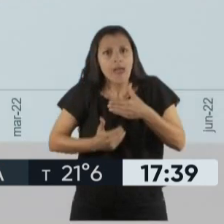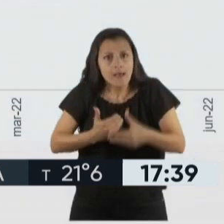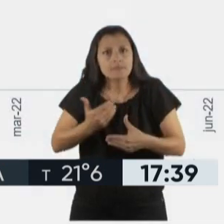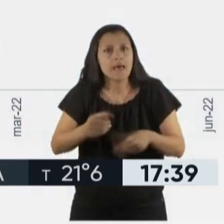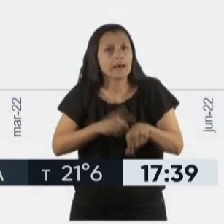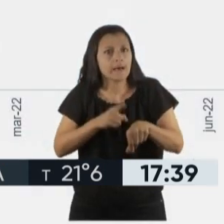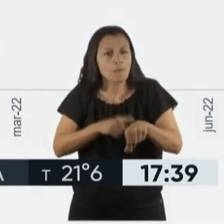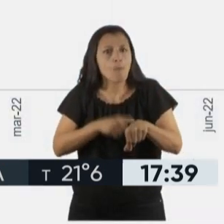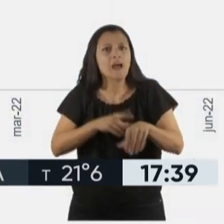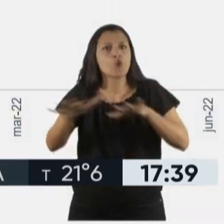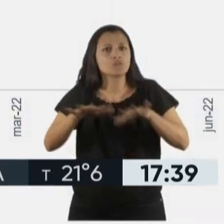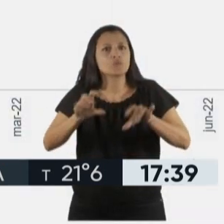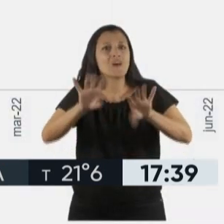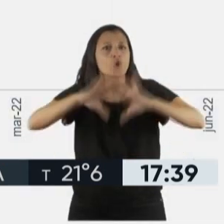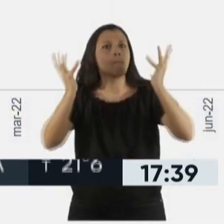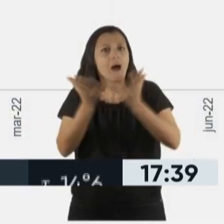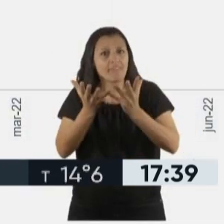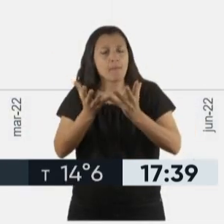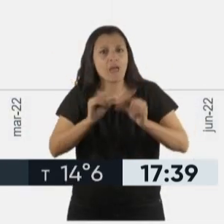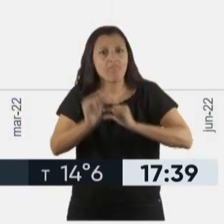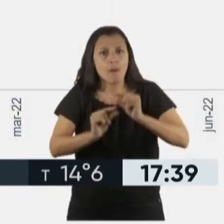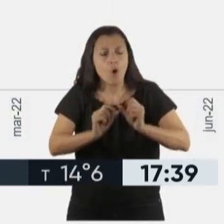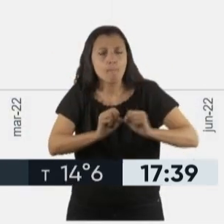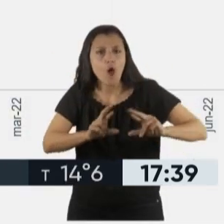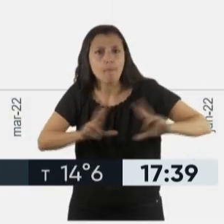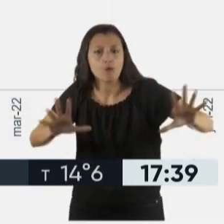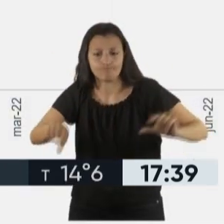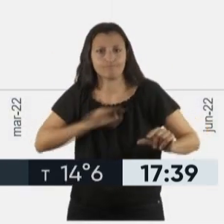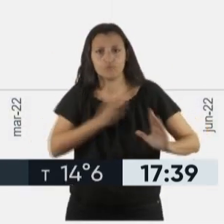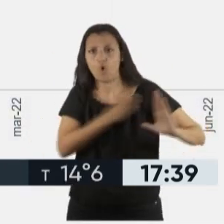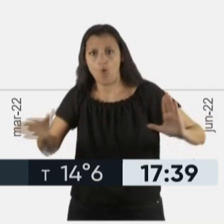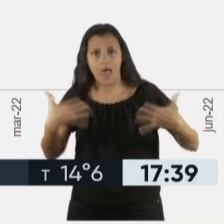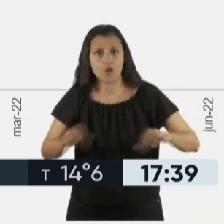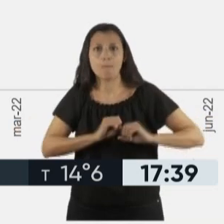contexto de la pandemia y que se agravó en este año.